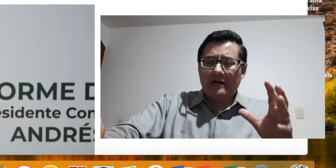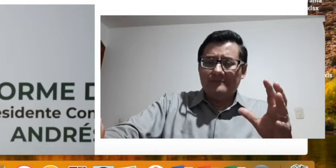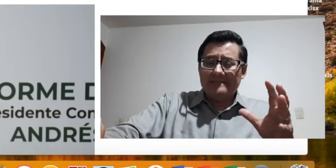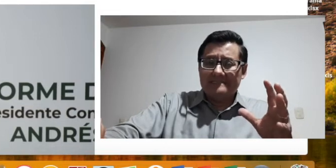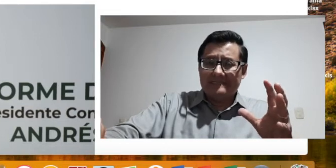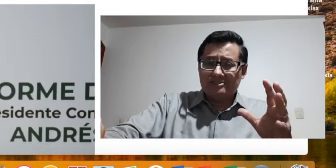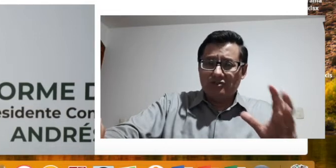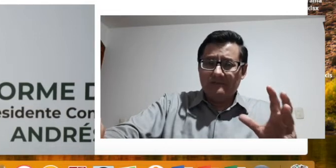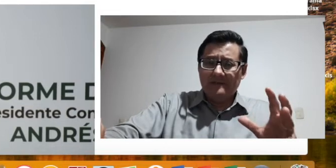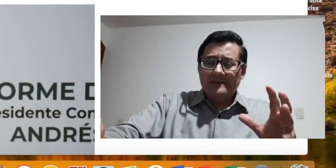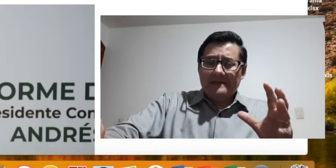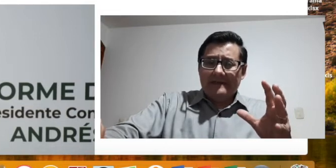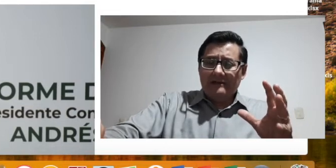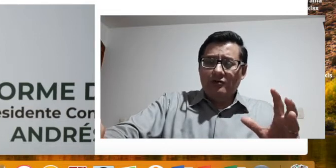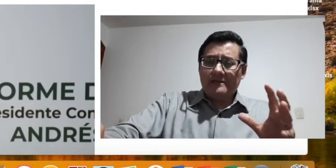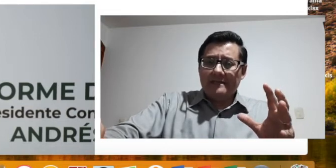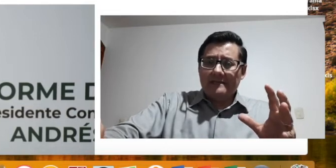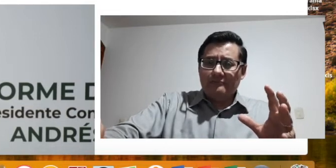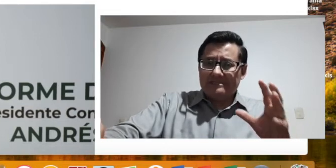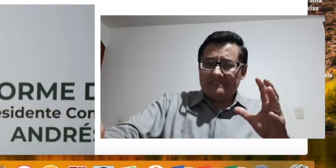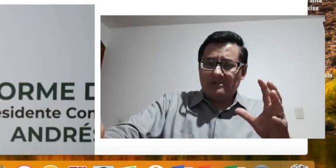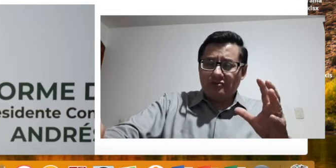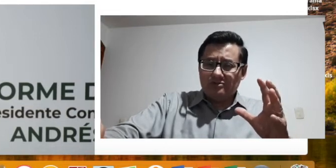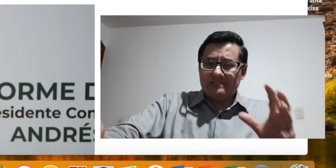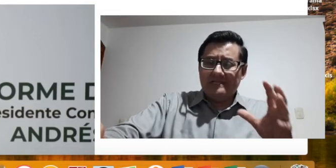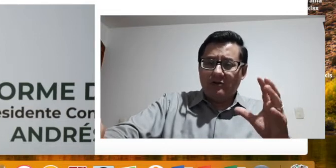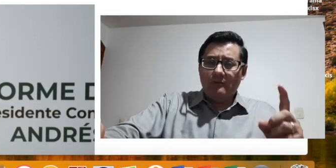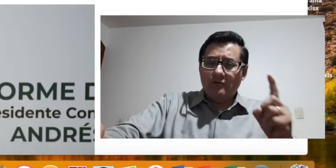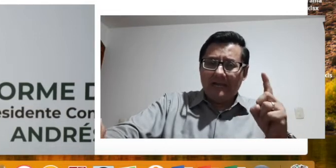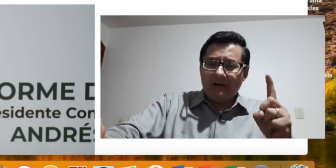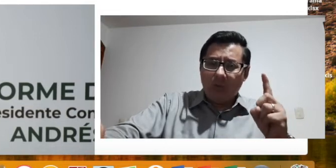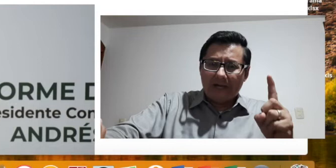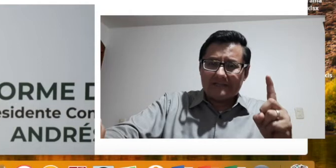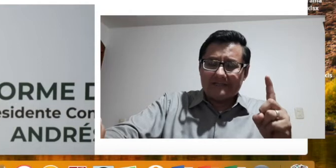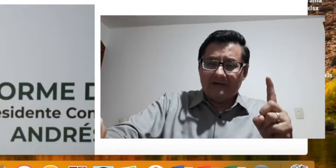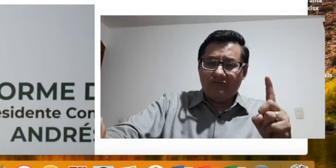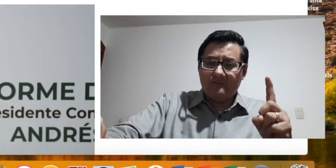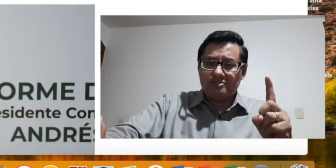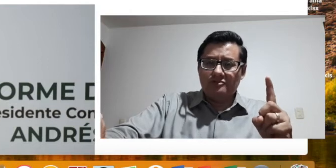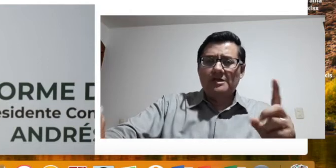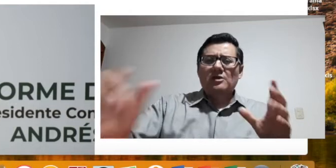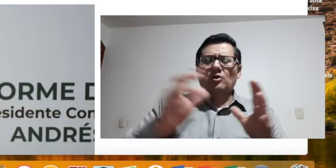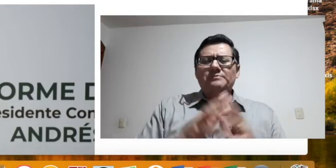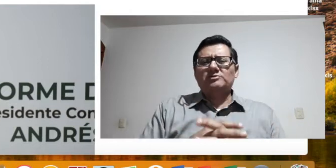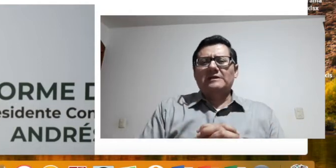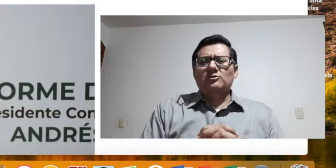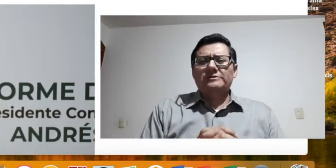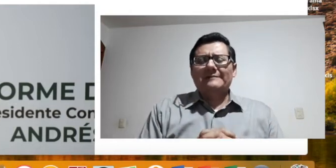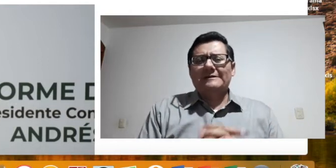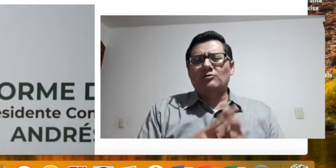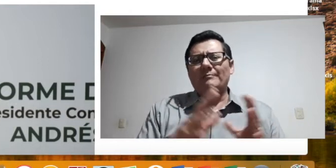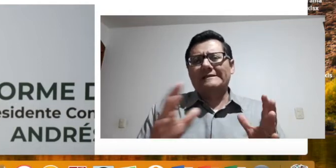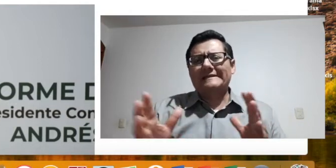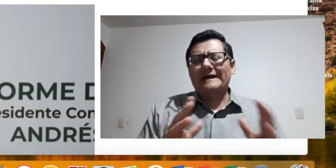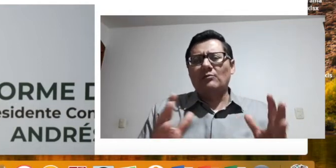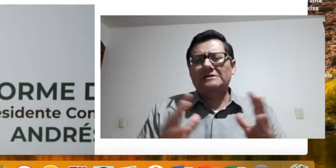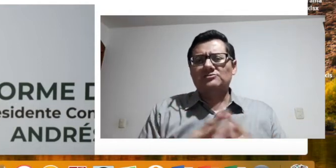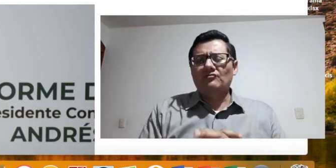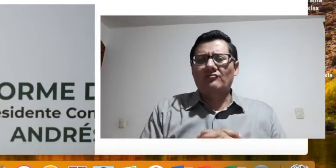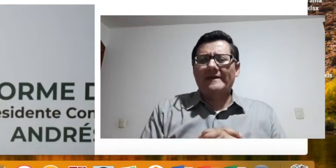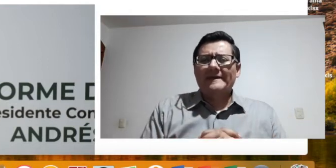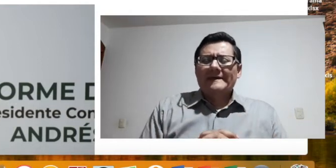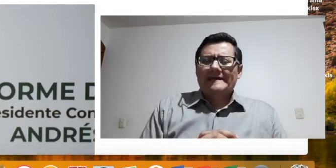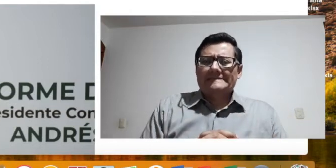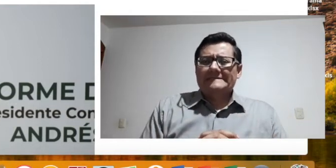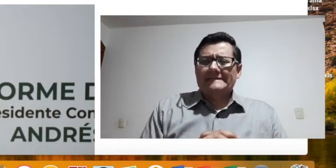su administración en lo que pues es conocida como la Cuarta Transformación. López Obrador ya marcó un parteaguas,